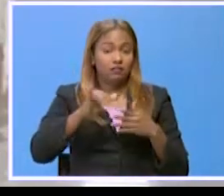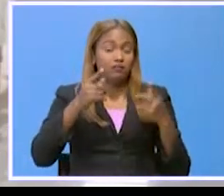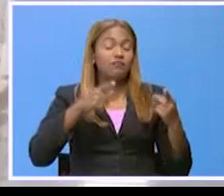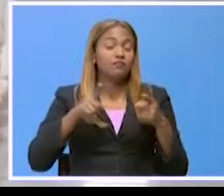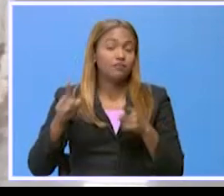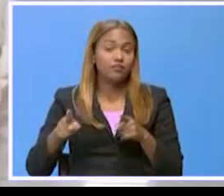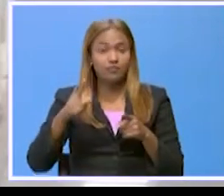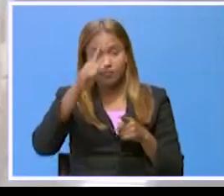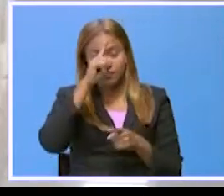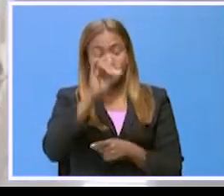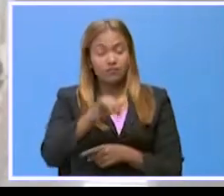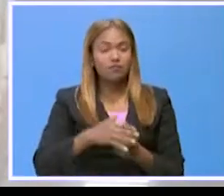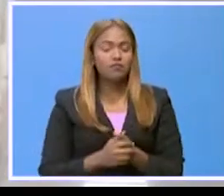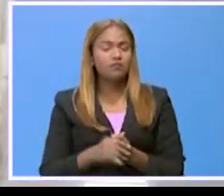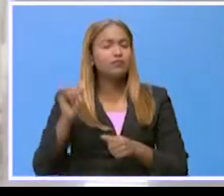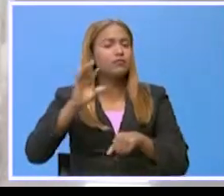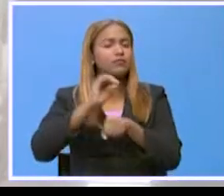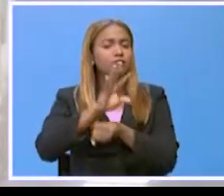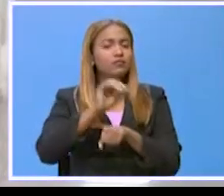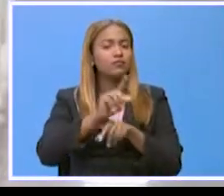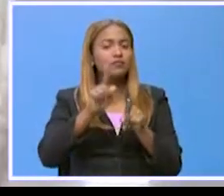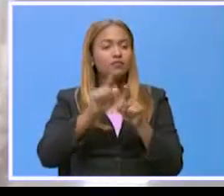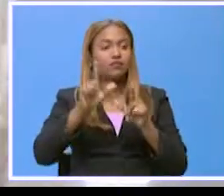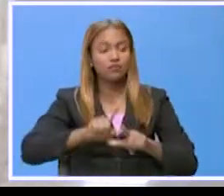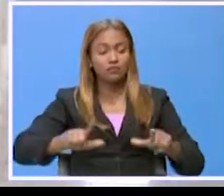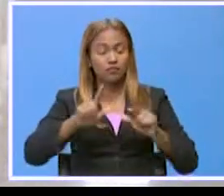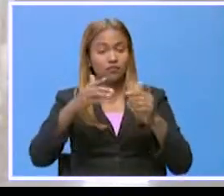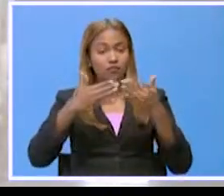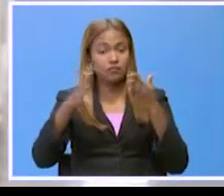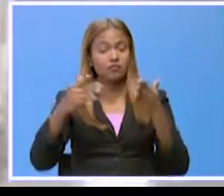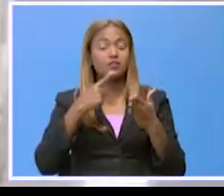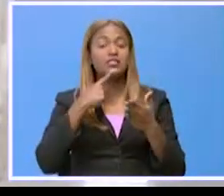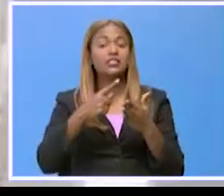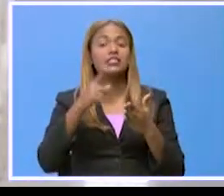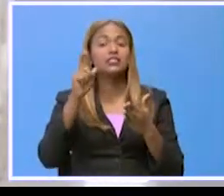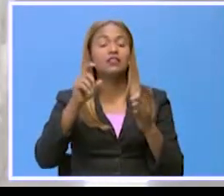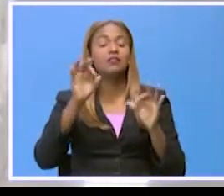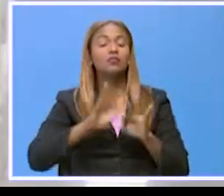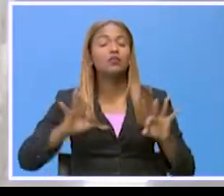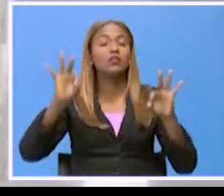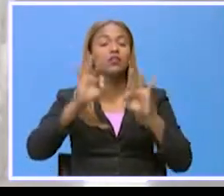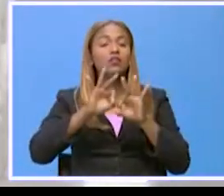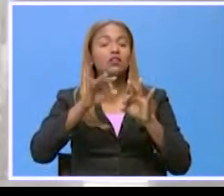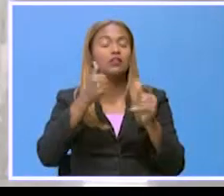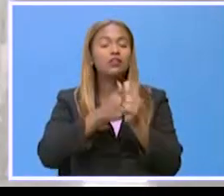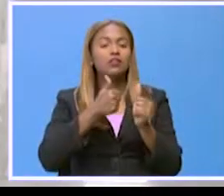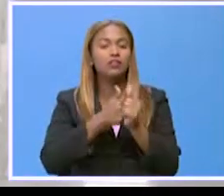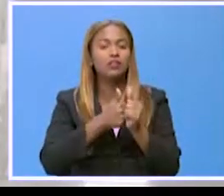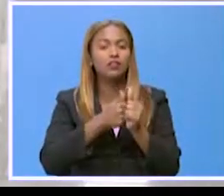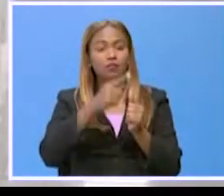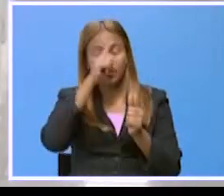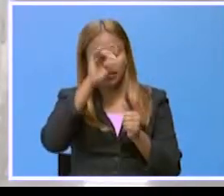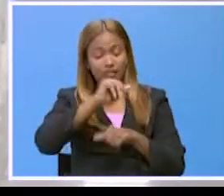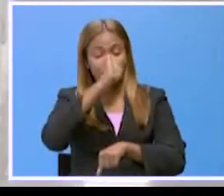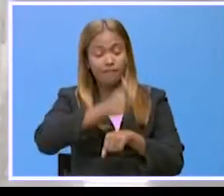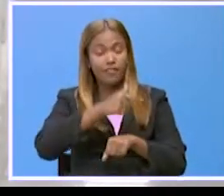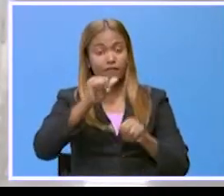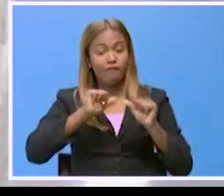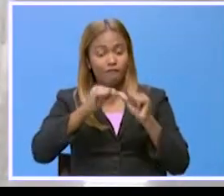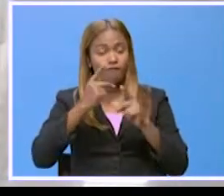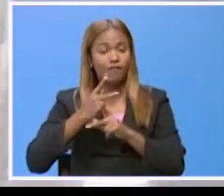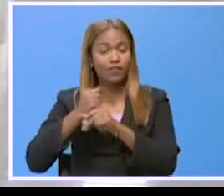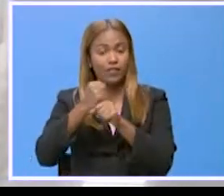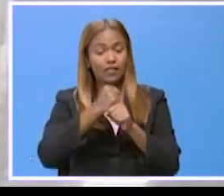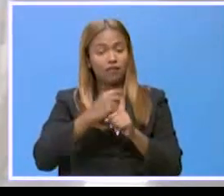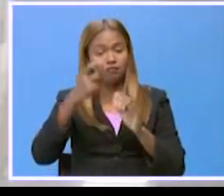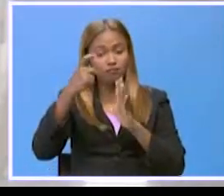de saliva hay recomendaciones también en los lugares públicos que dicen este interesante panfleto que establece que siga protegiéndose con